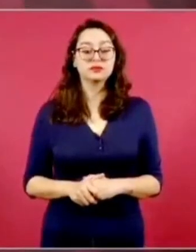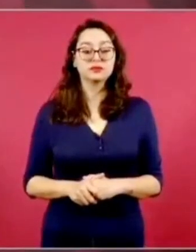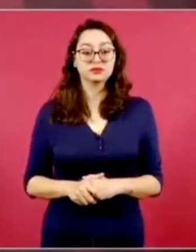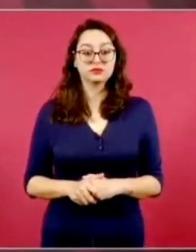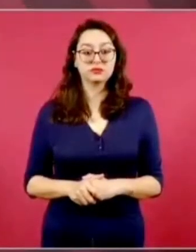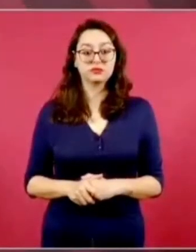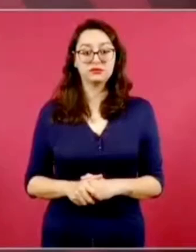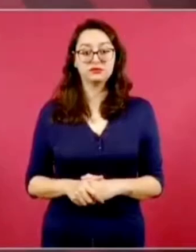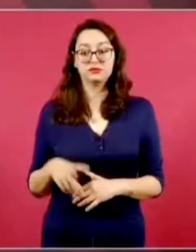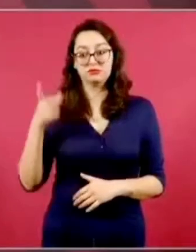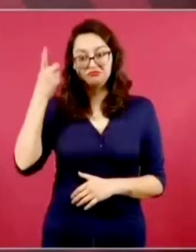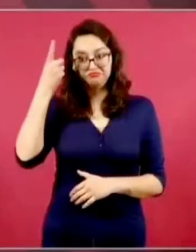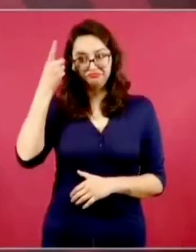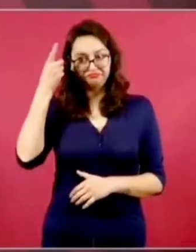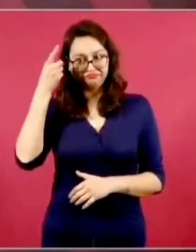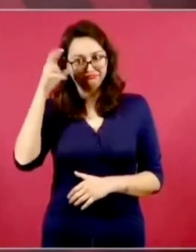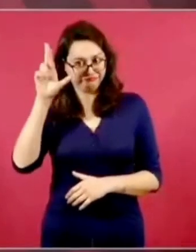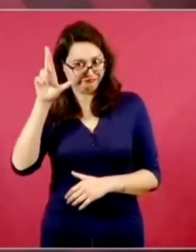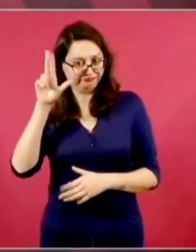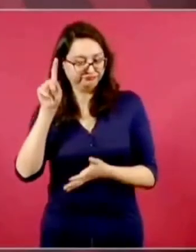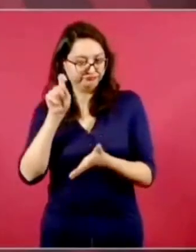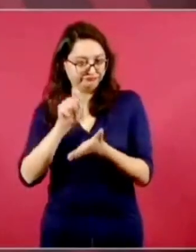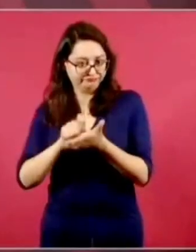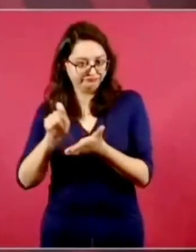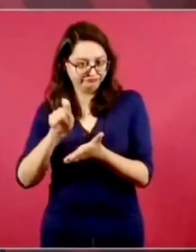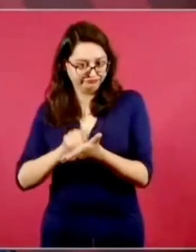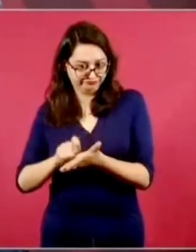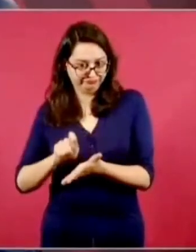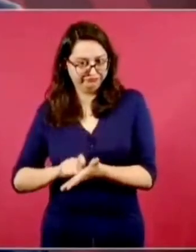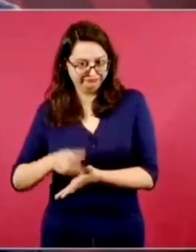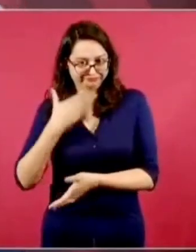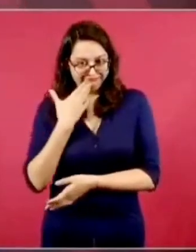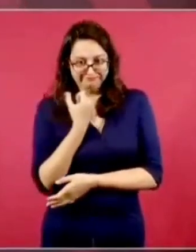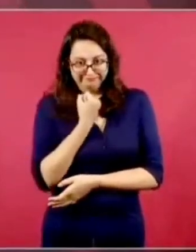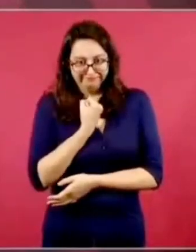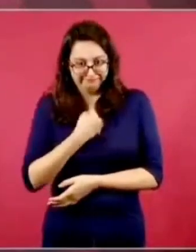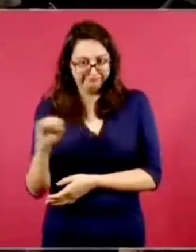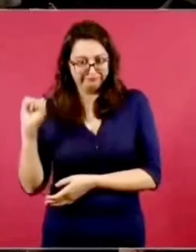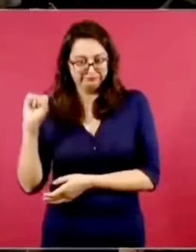Doctora en letras, escritora,